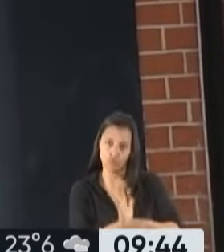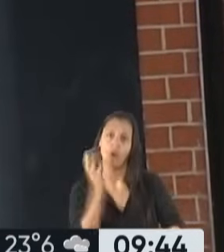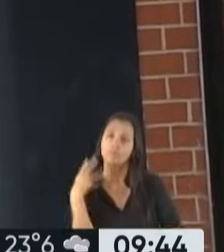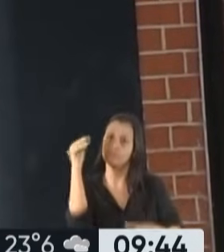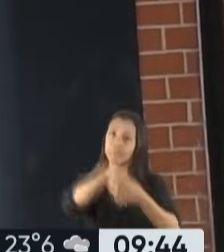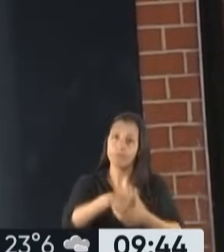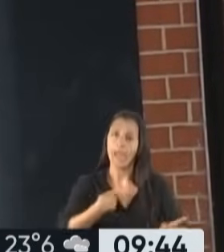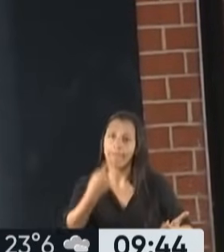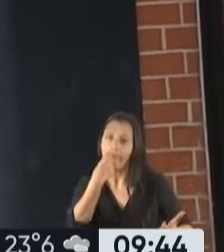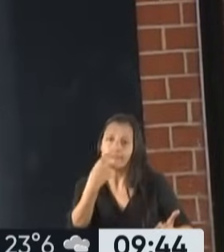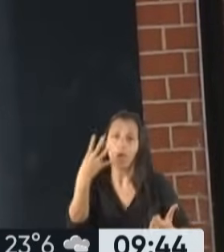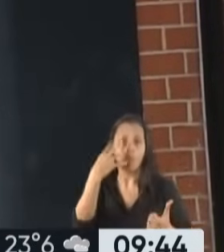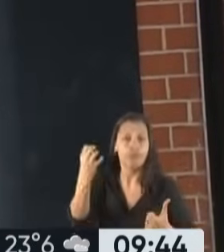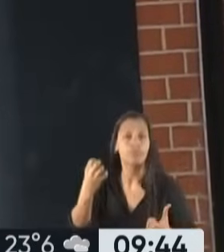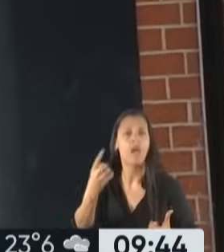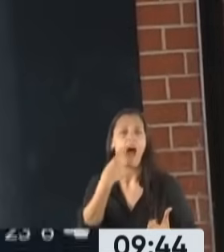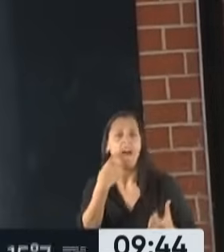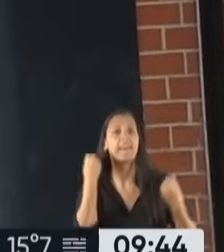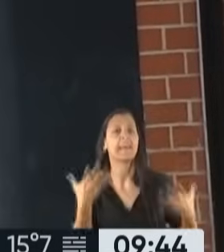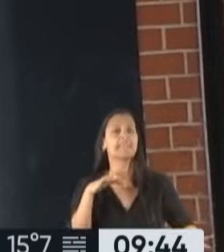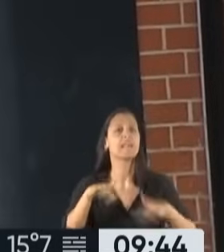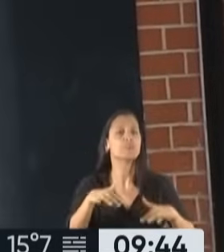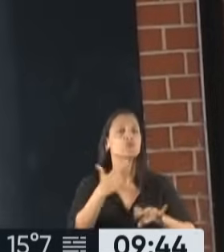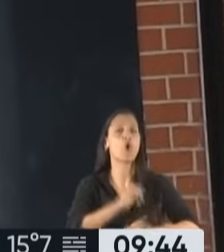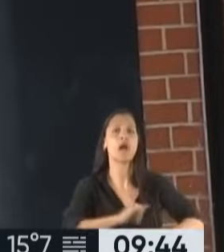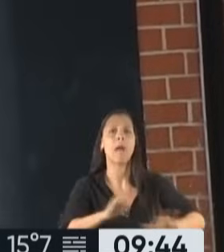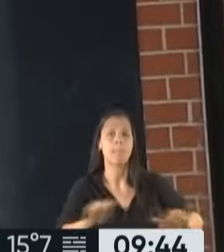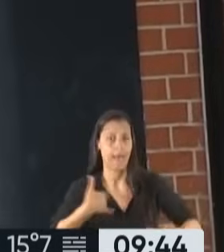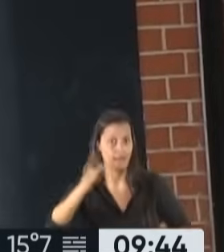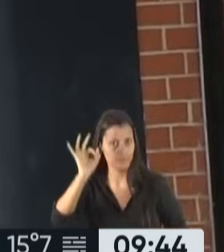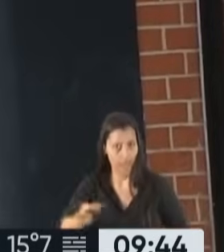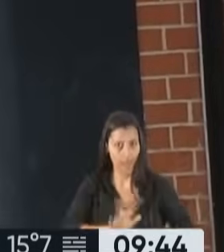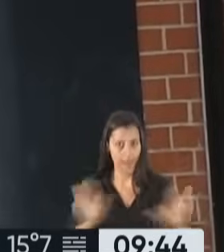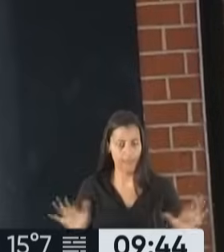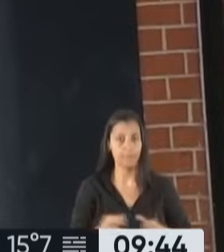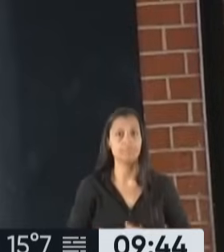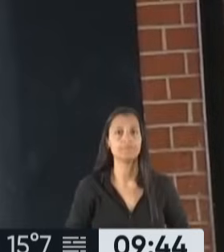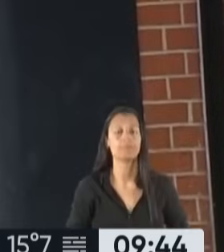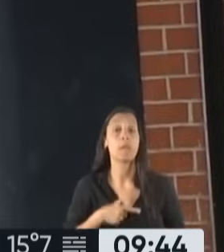involucrado e interesado en cómo evoluciona la campaña. Me parece que